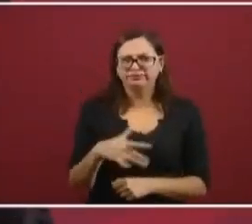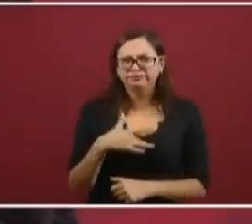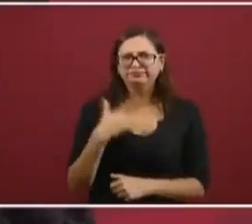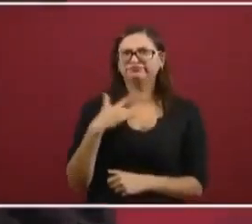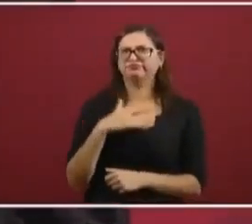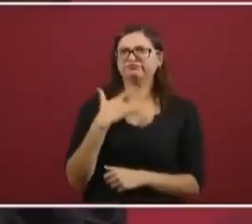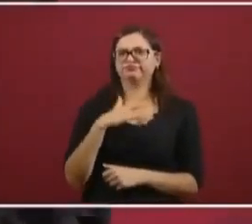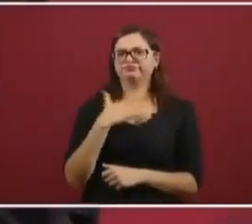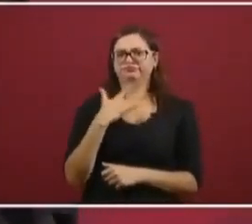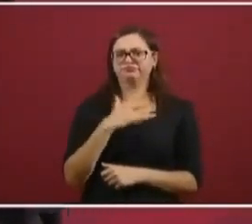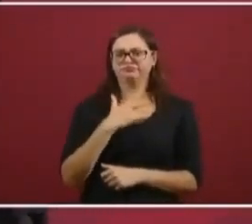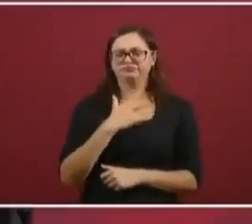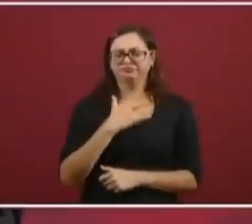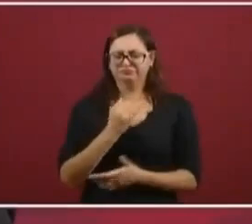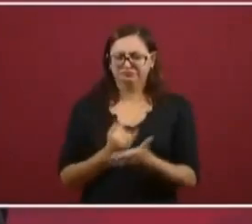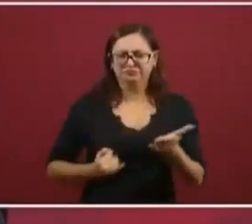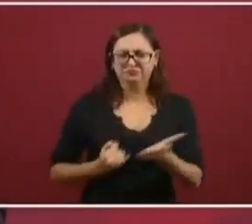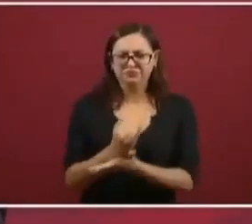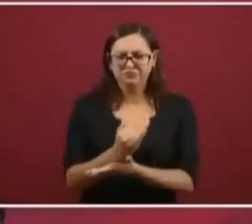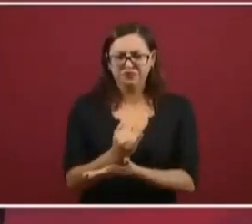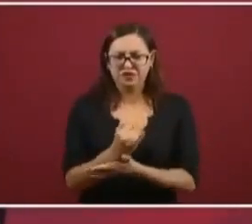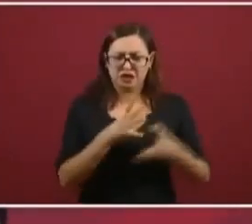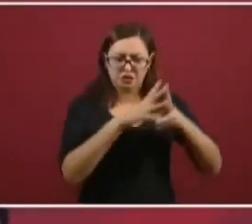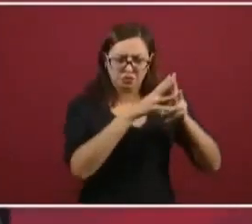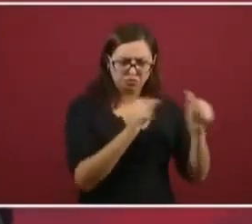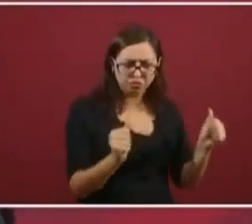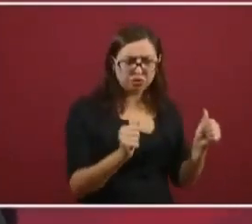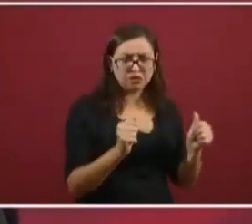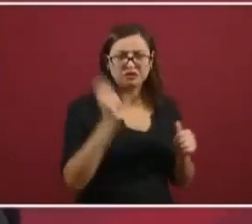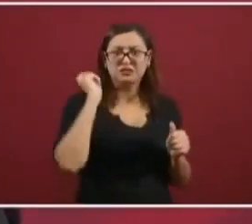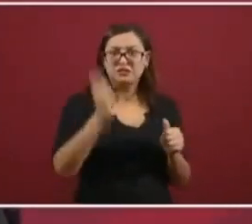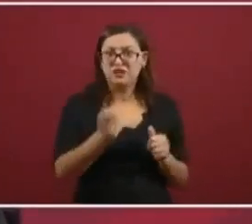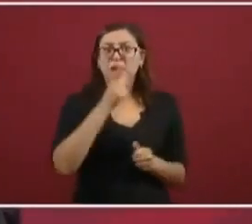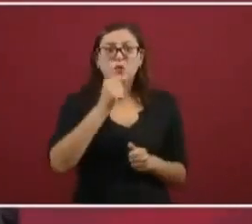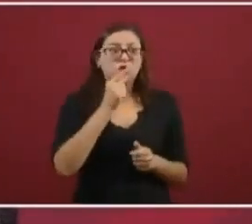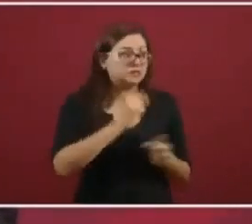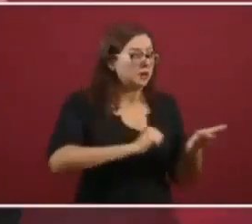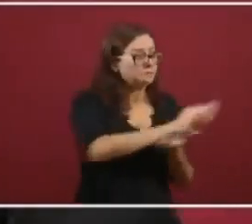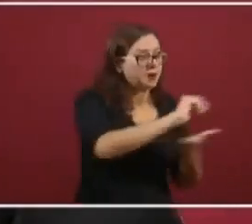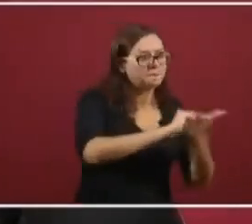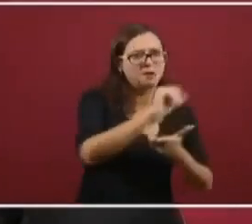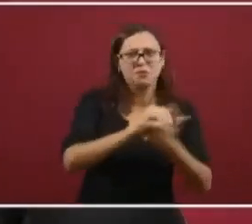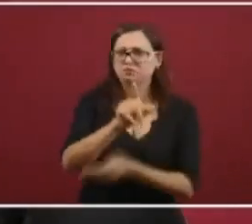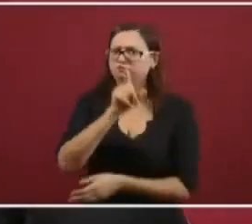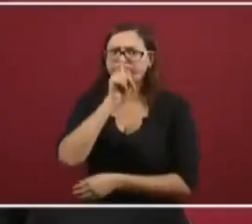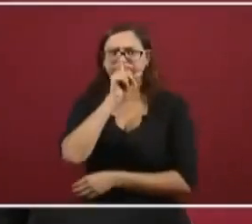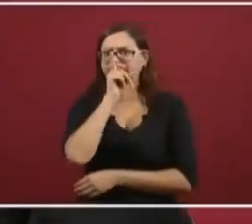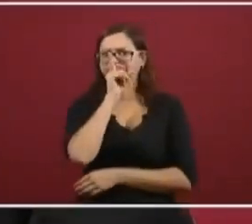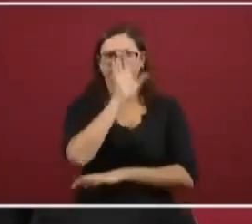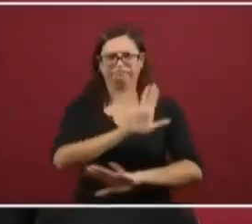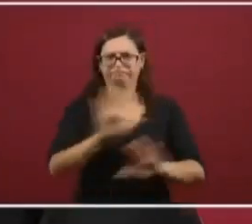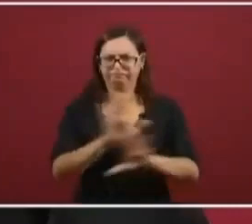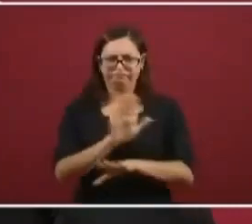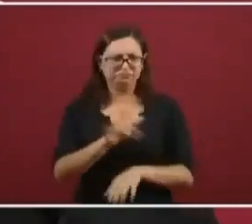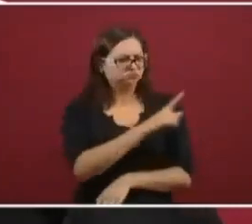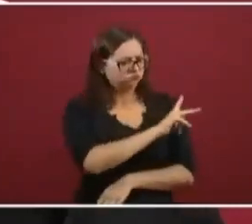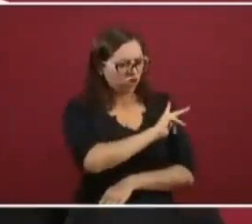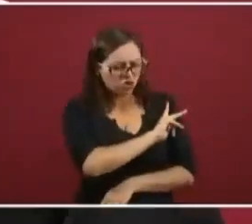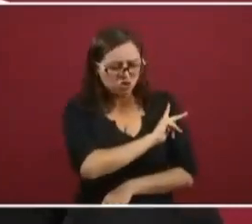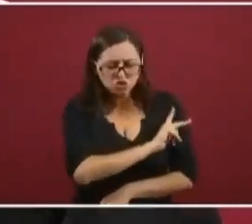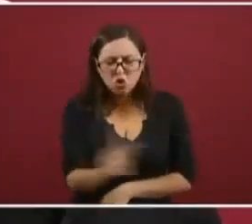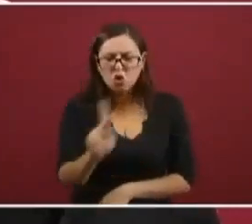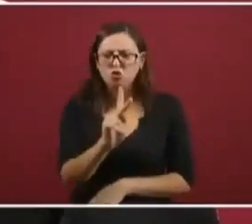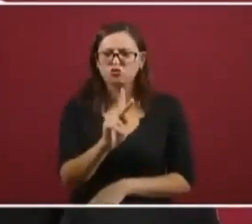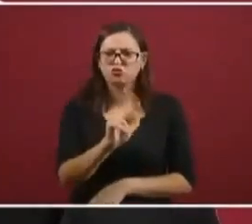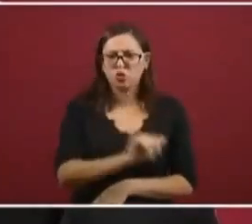no despedir a ningún elemento que todos van